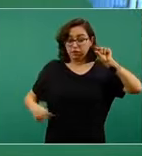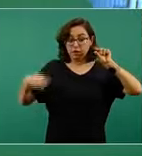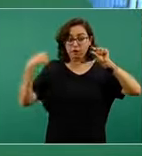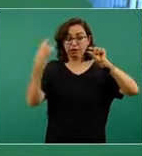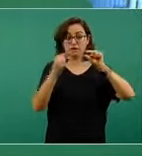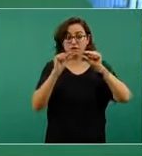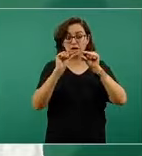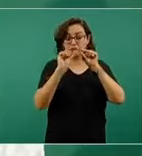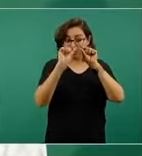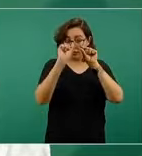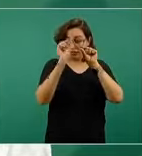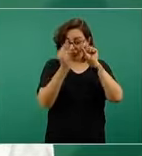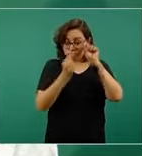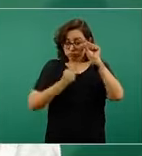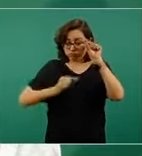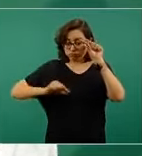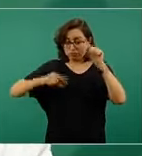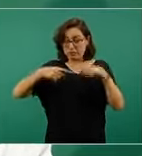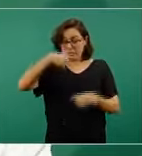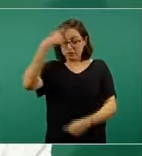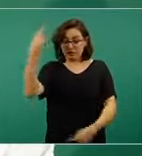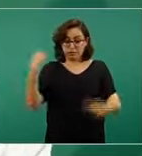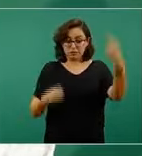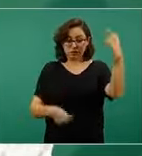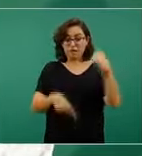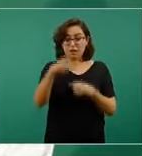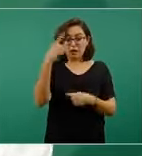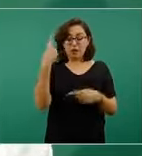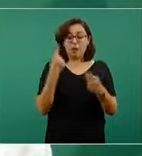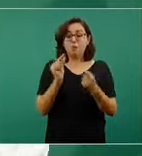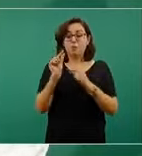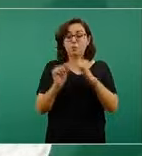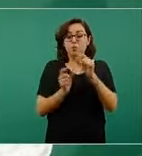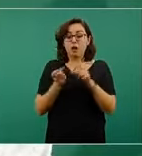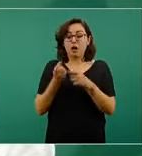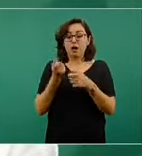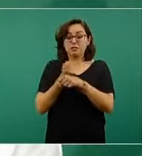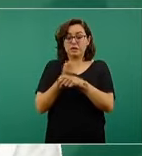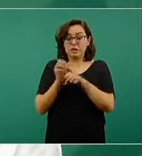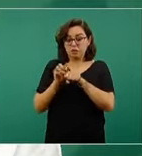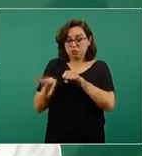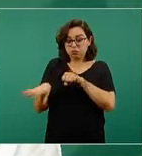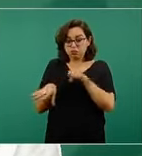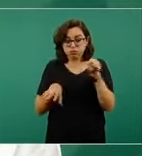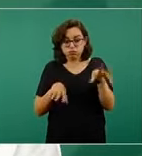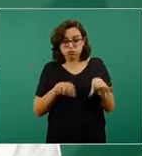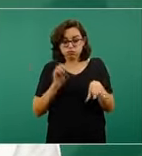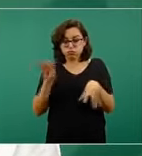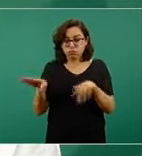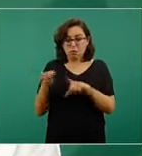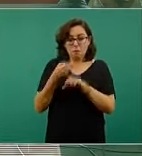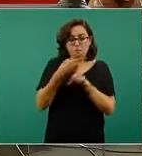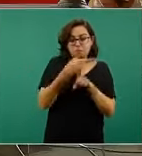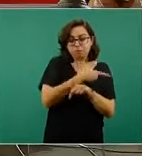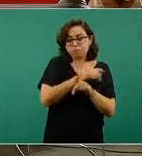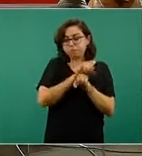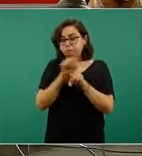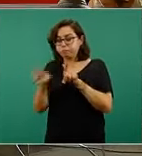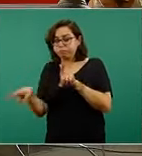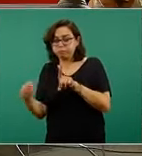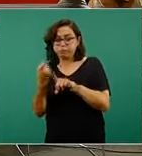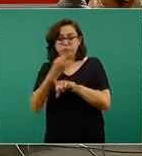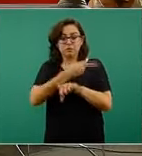particularmente las de muy pequeño calibre, empiezan a fugar líquido. Y al fugar líquido, esto se va a